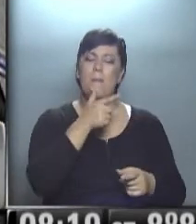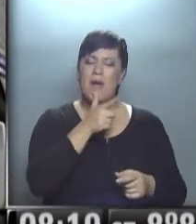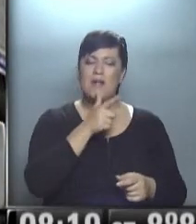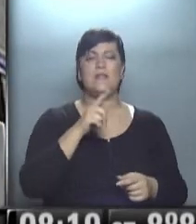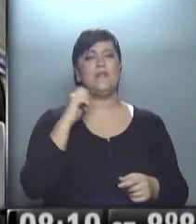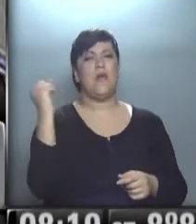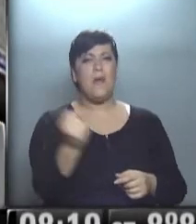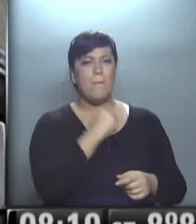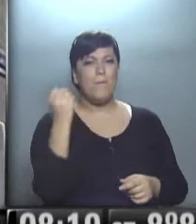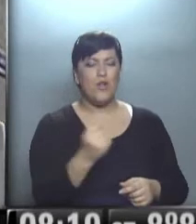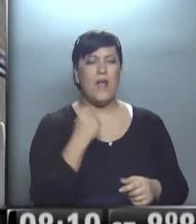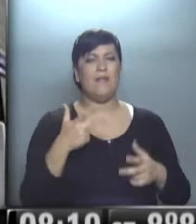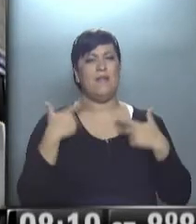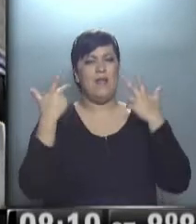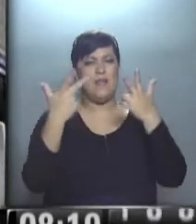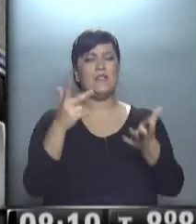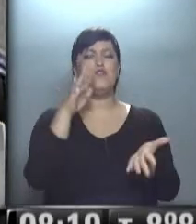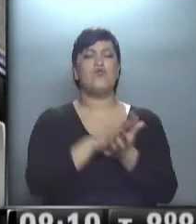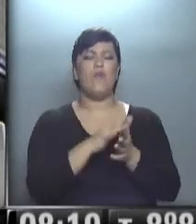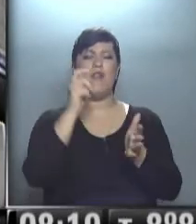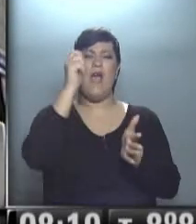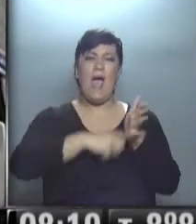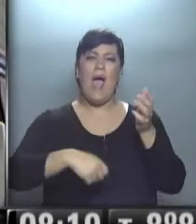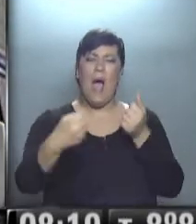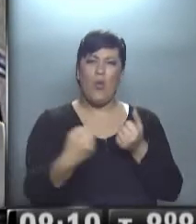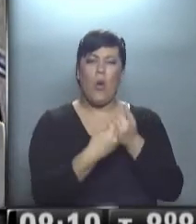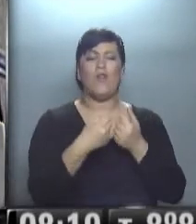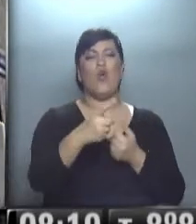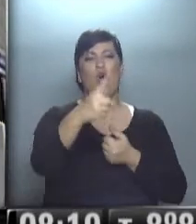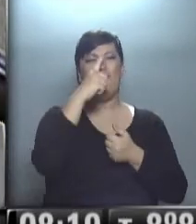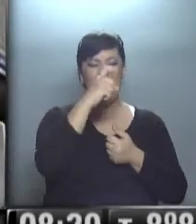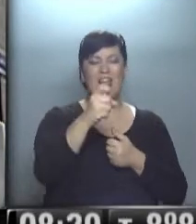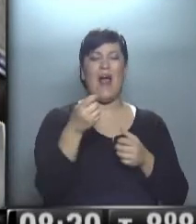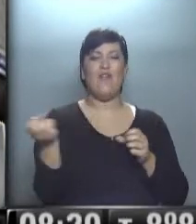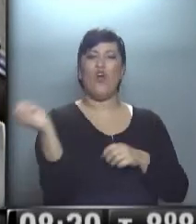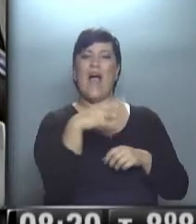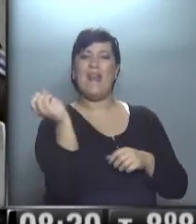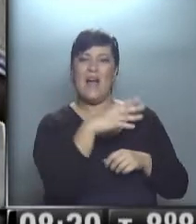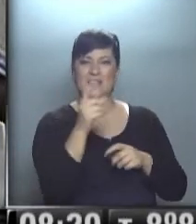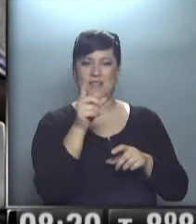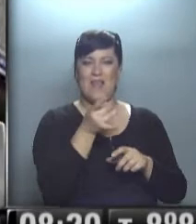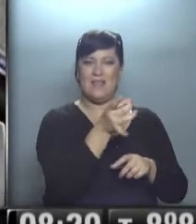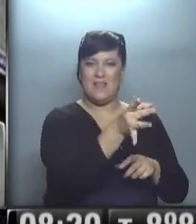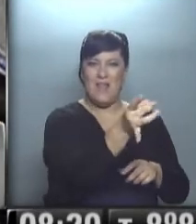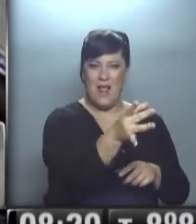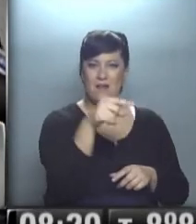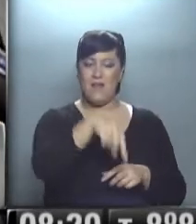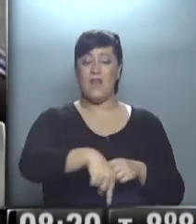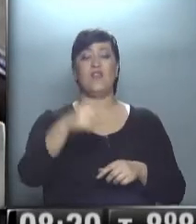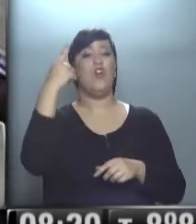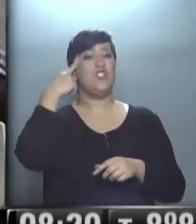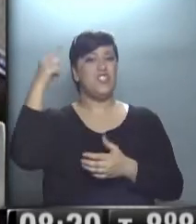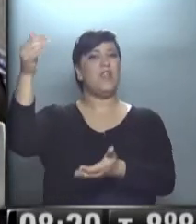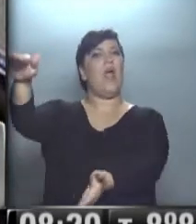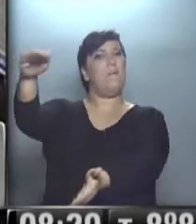importante remarcar el acuerdo con el belgrano cargas esto es una inversión cuando uno toma